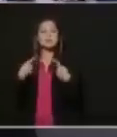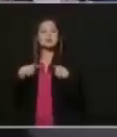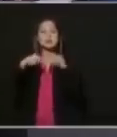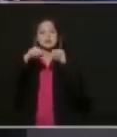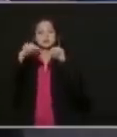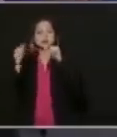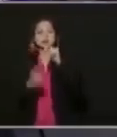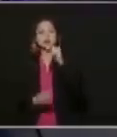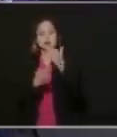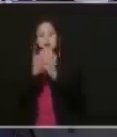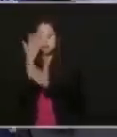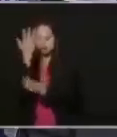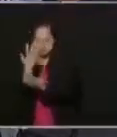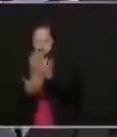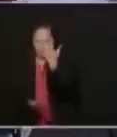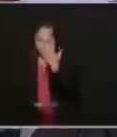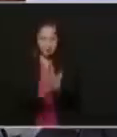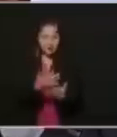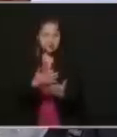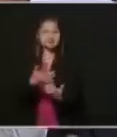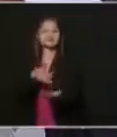México.